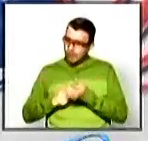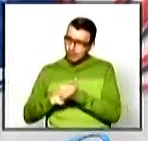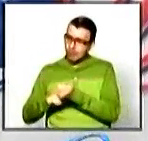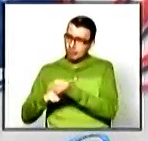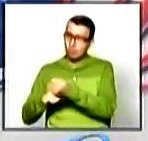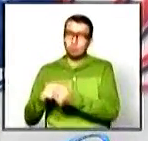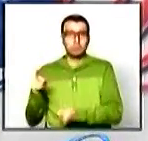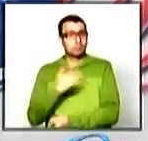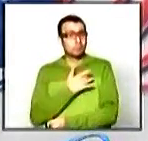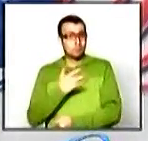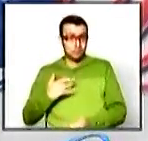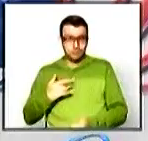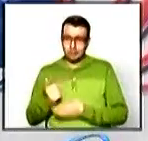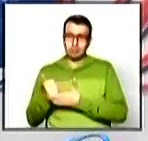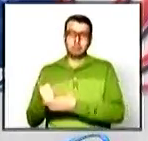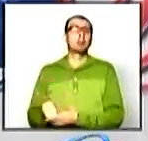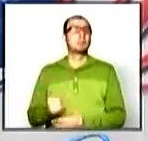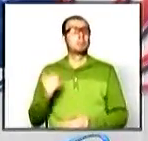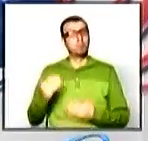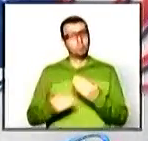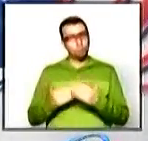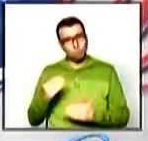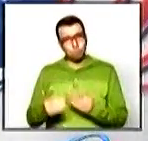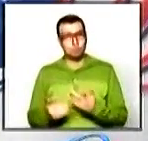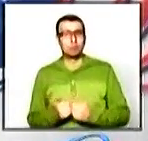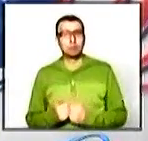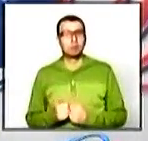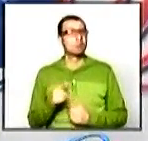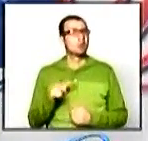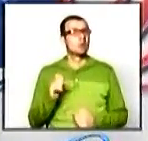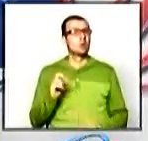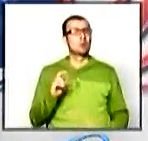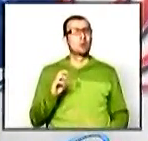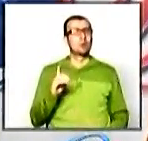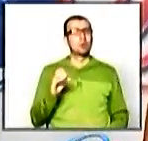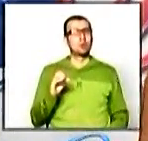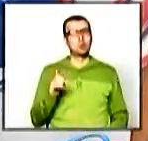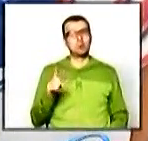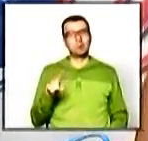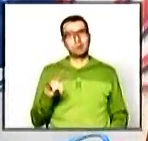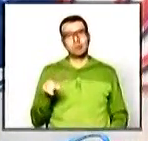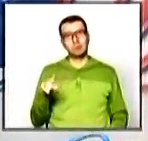terapéutico para ayudar en los procesos de lordosis, listesis,